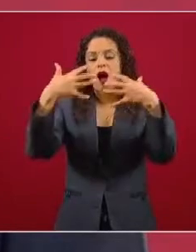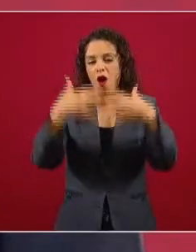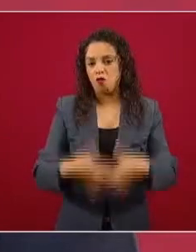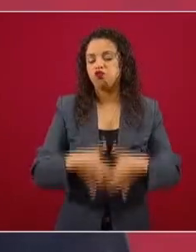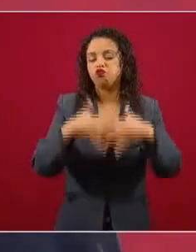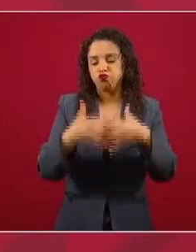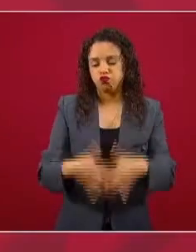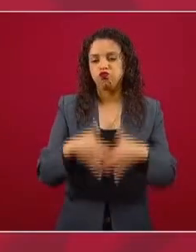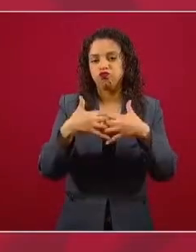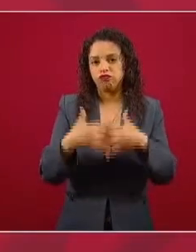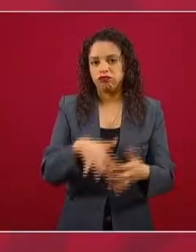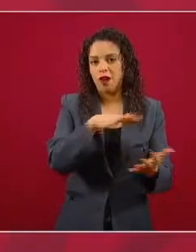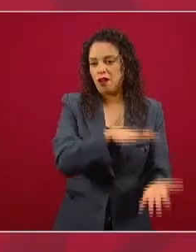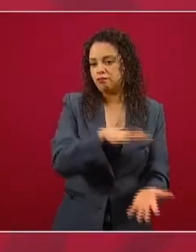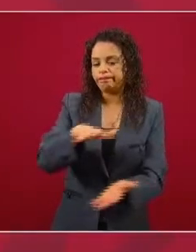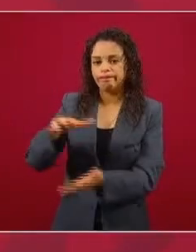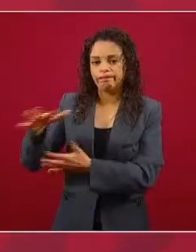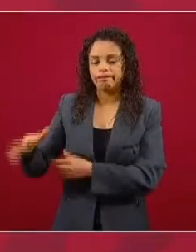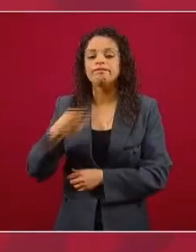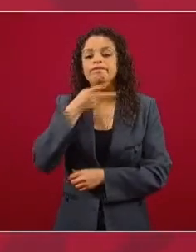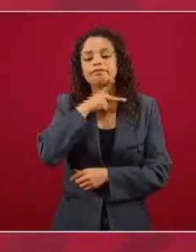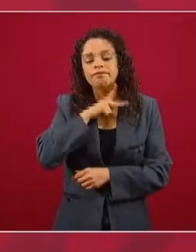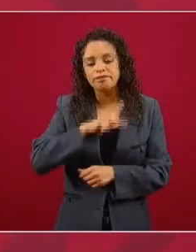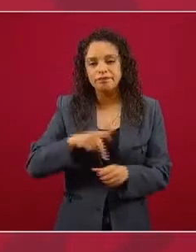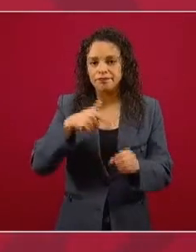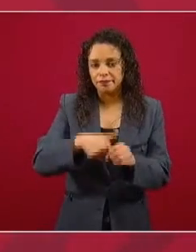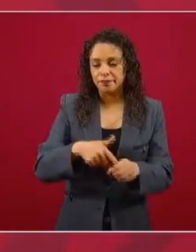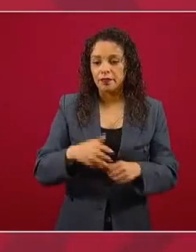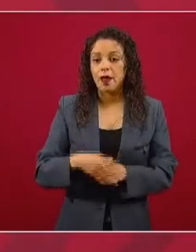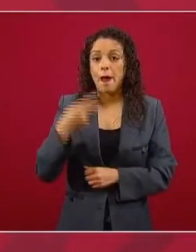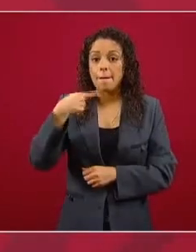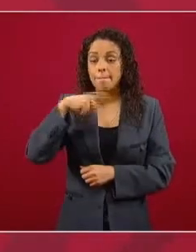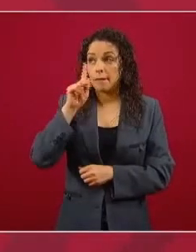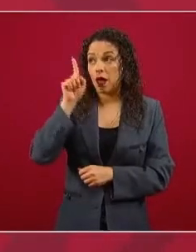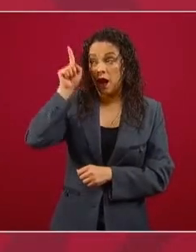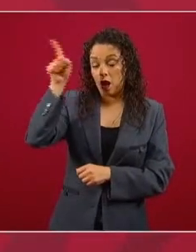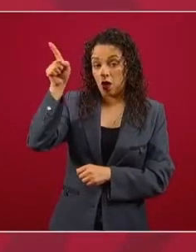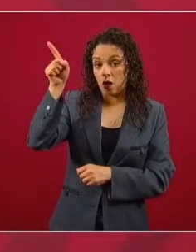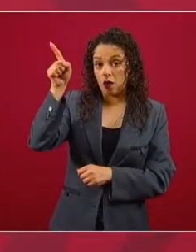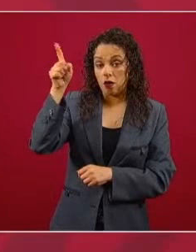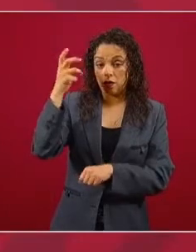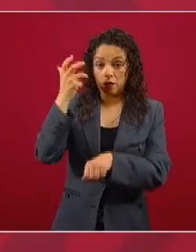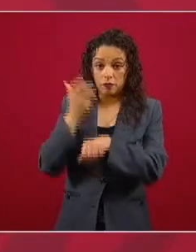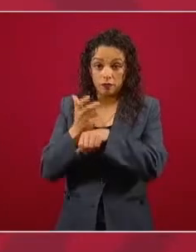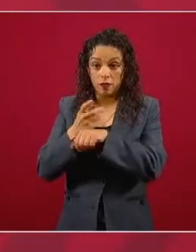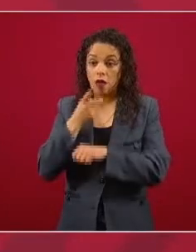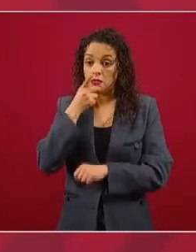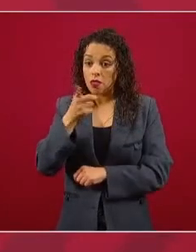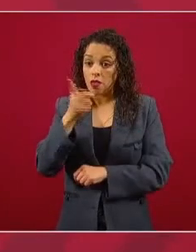Unidos se comprometió a disminuir por nosotros